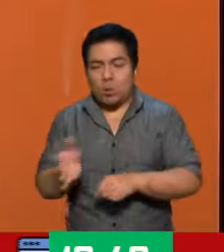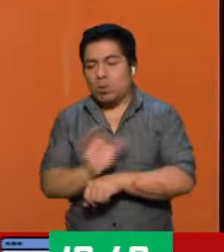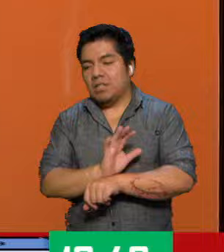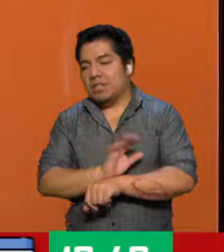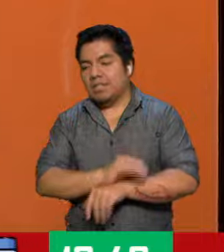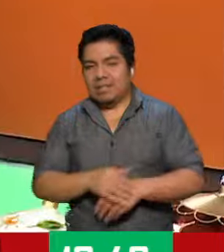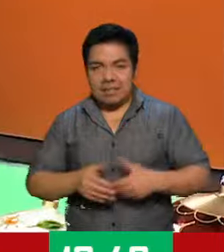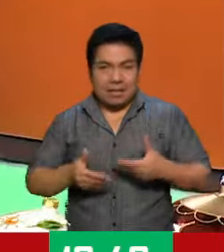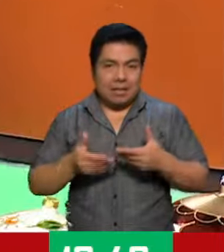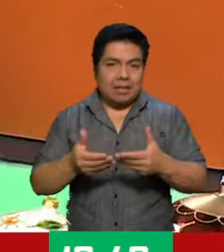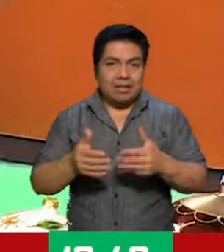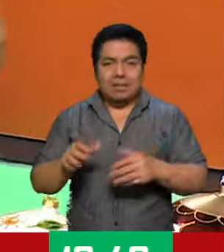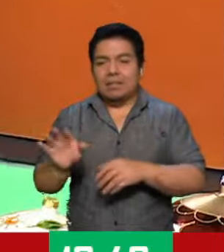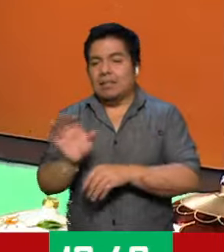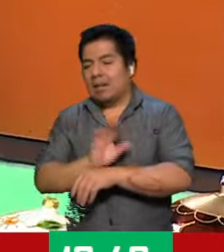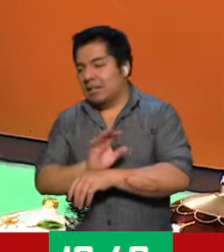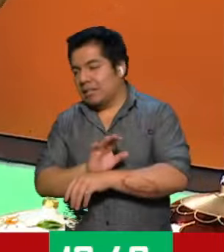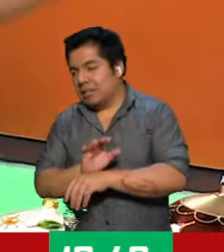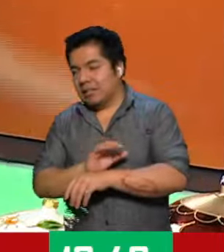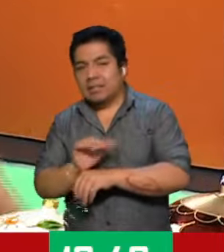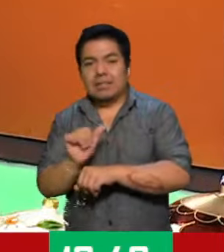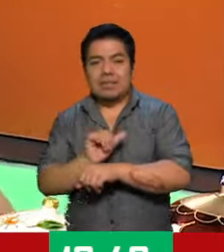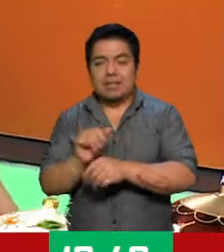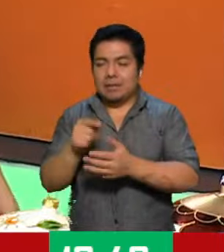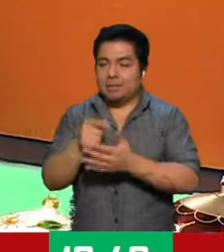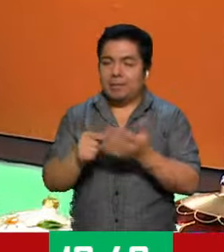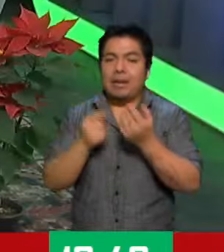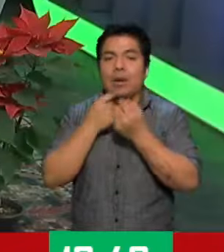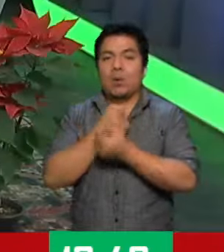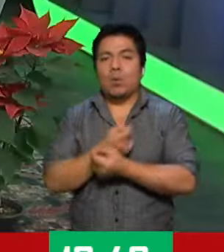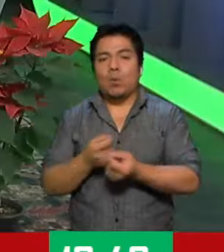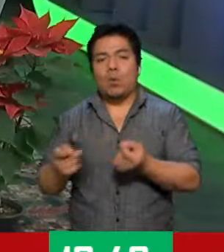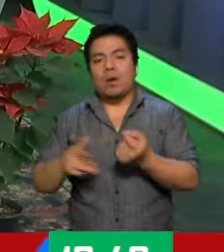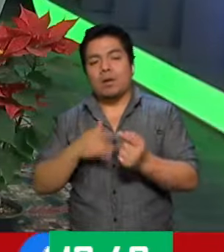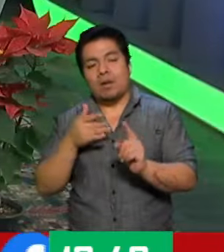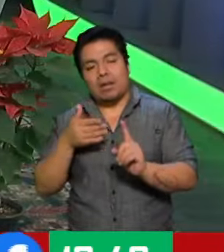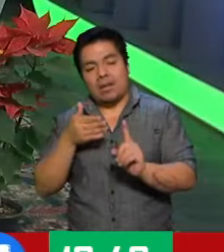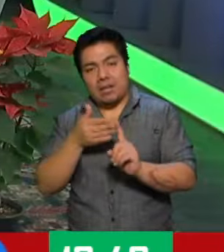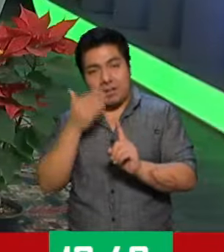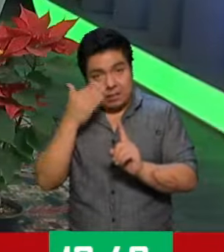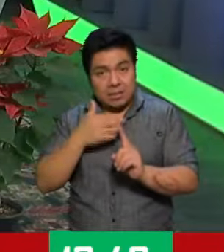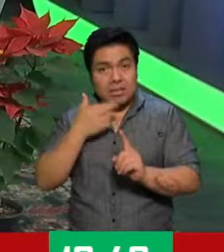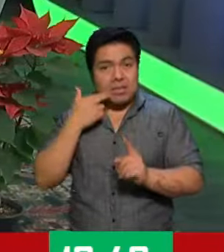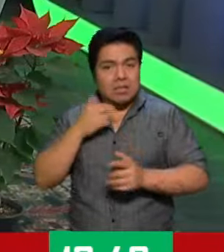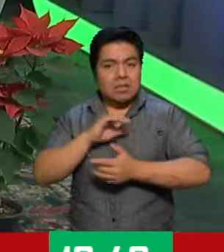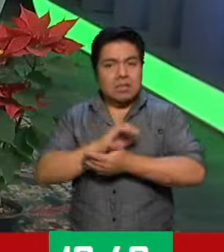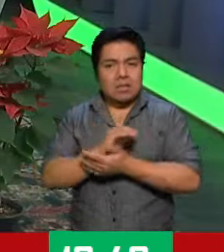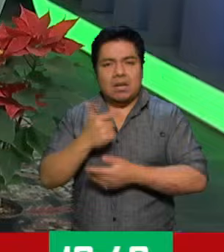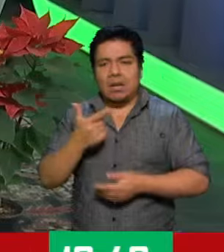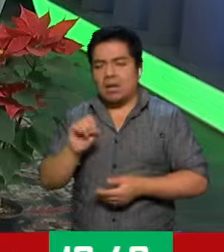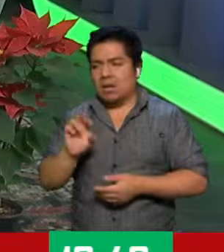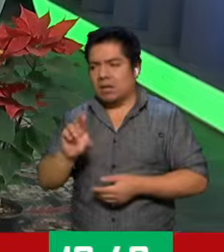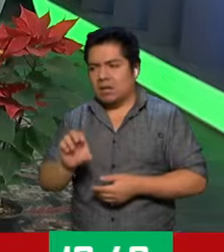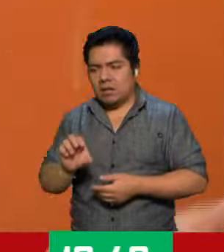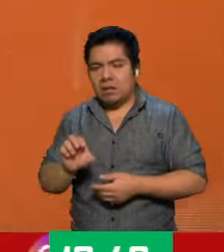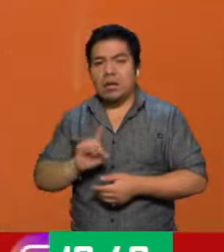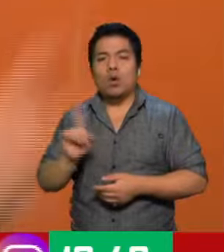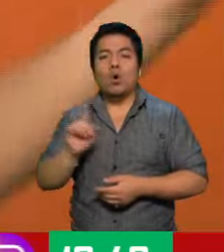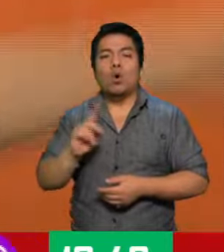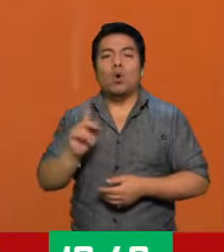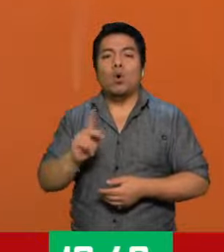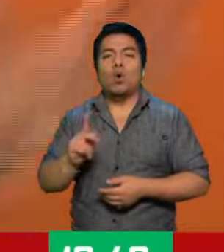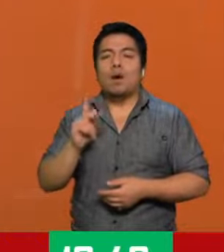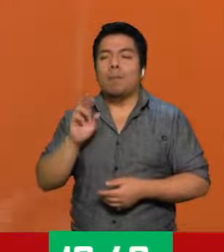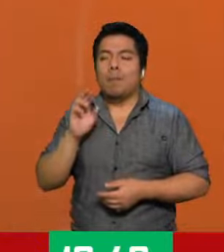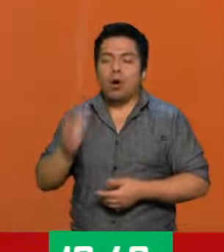callejero, cine de por y para infancias con perspectiva antirracista. Como cine gore. No, no, por y para infancias.